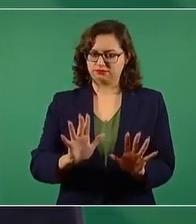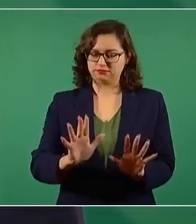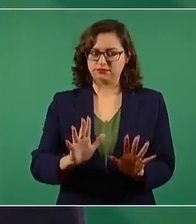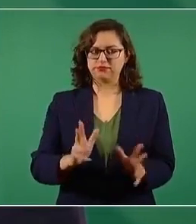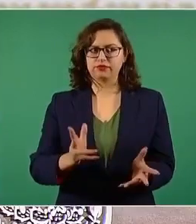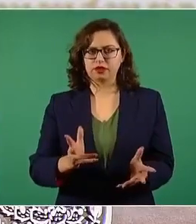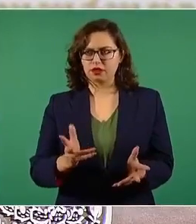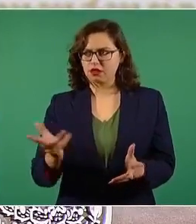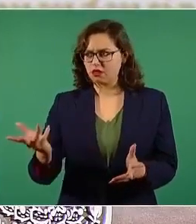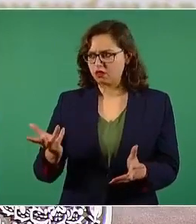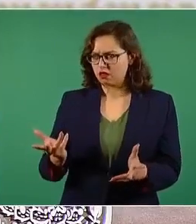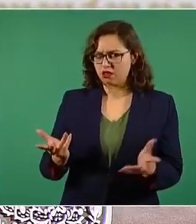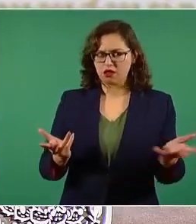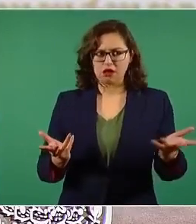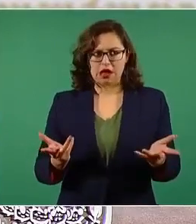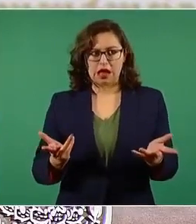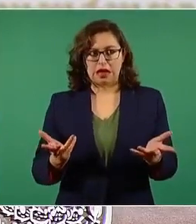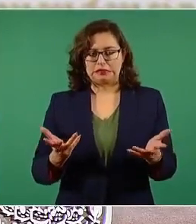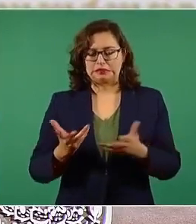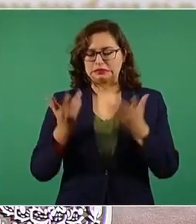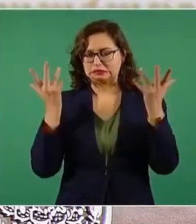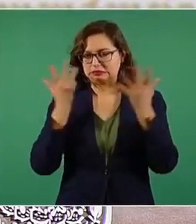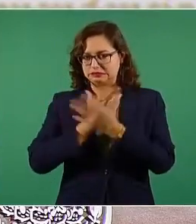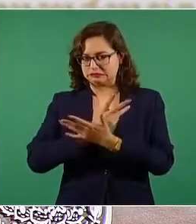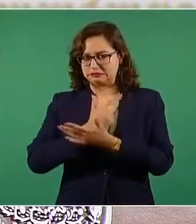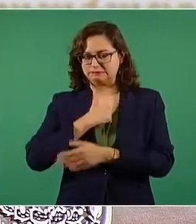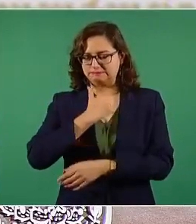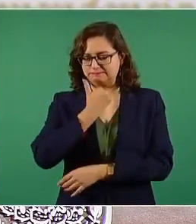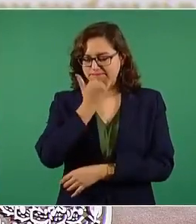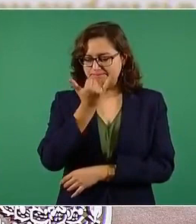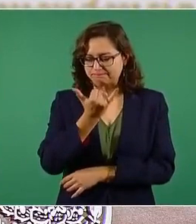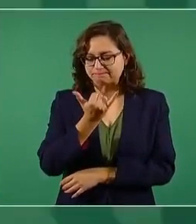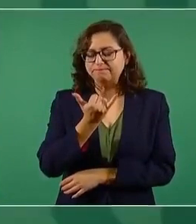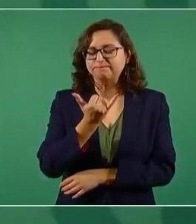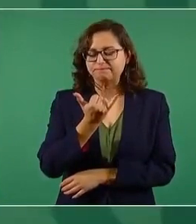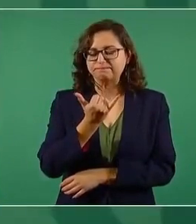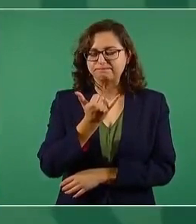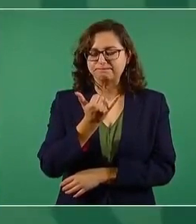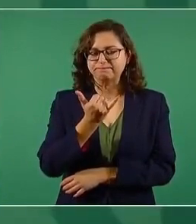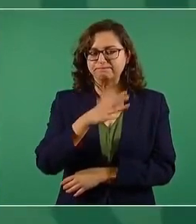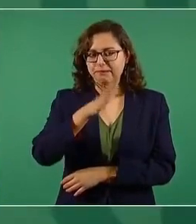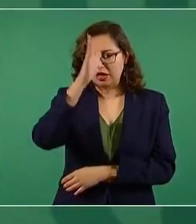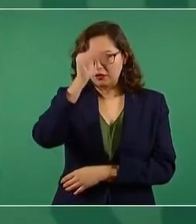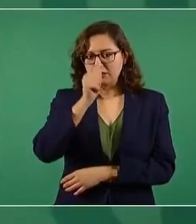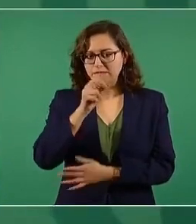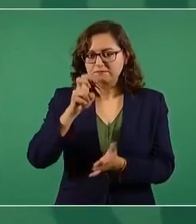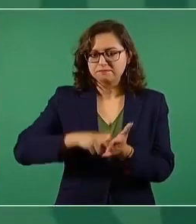sino saber rectificar cuando se comete un error.